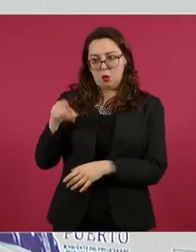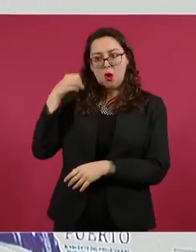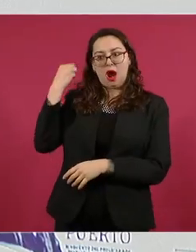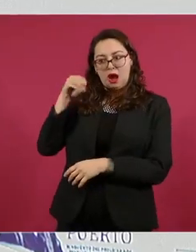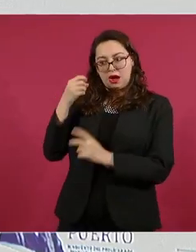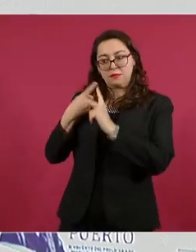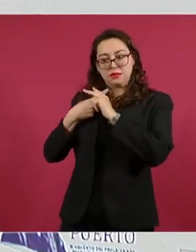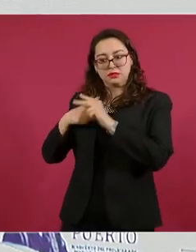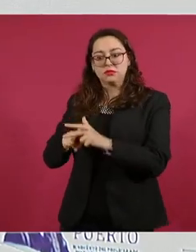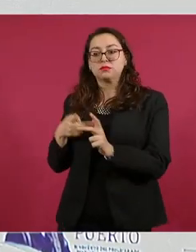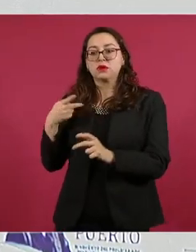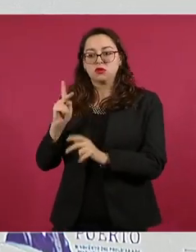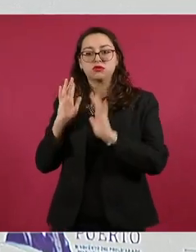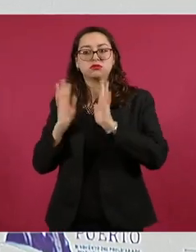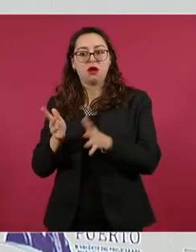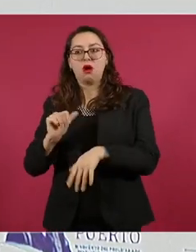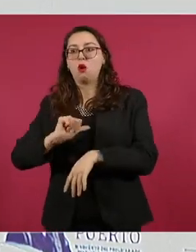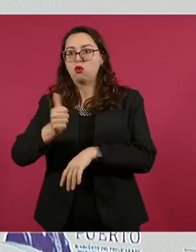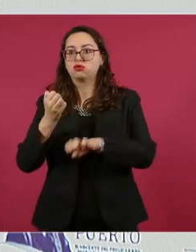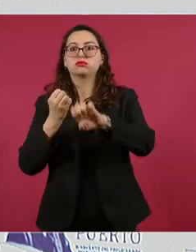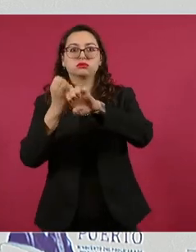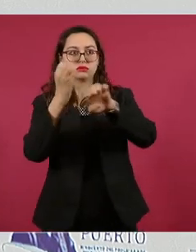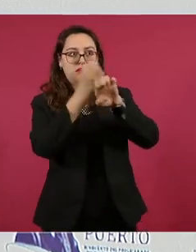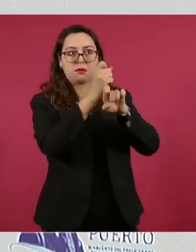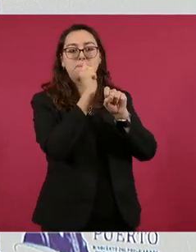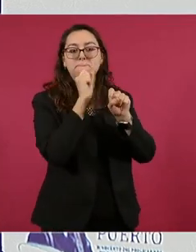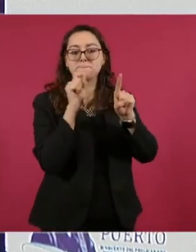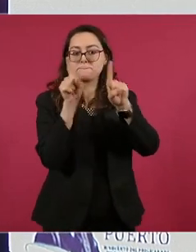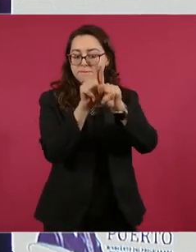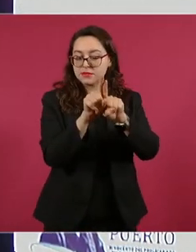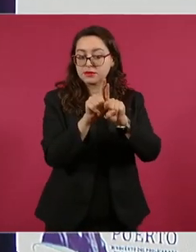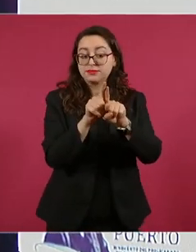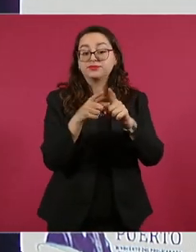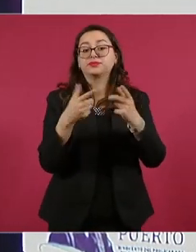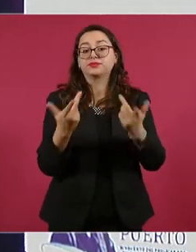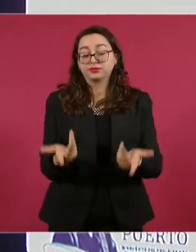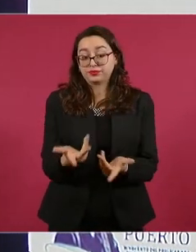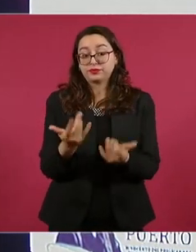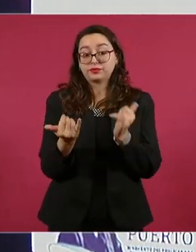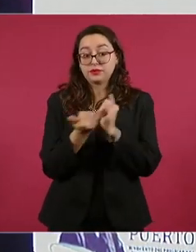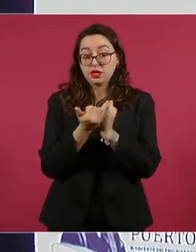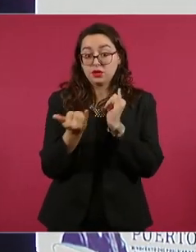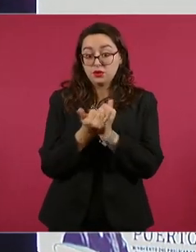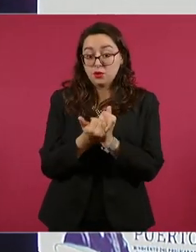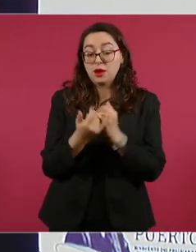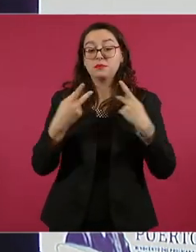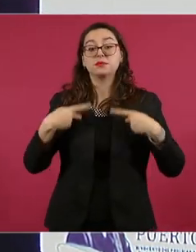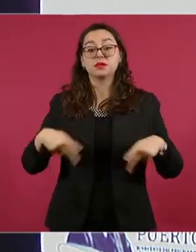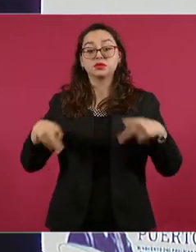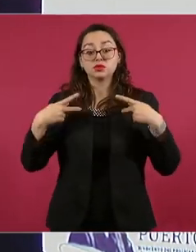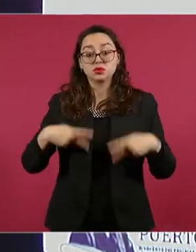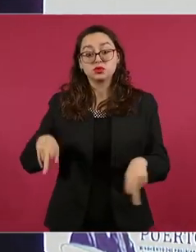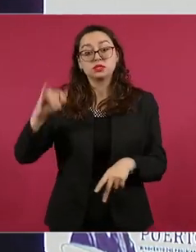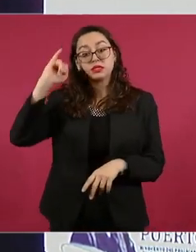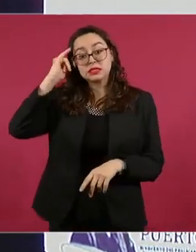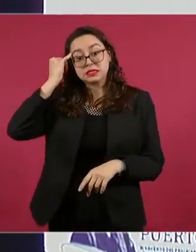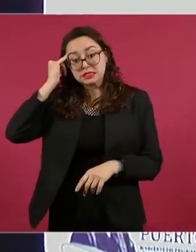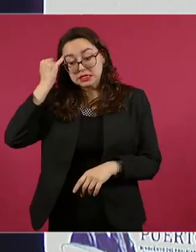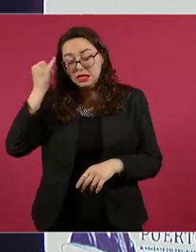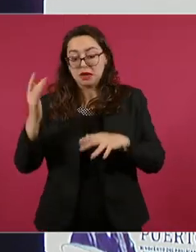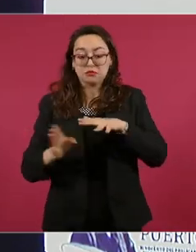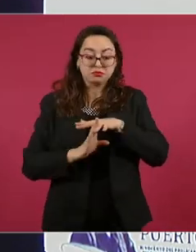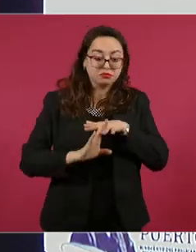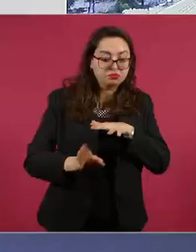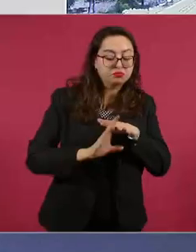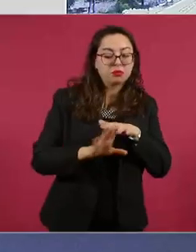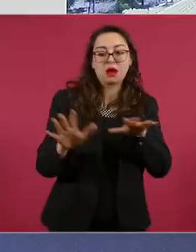De manera importante reconocer las formas organizativas de residentes inmigrantes indígenas, sobre todo en los contextos